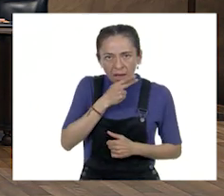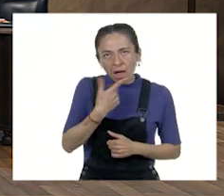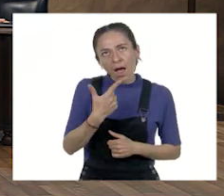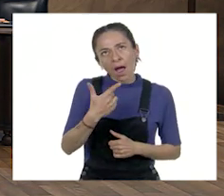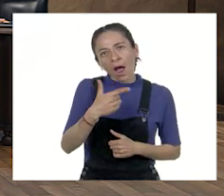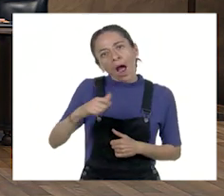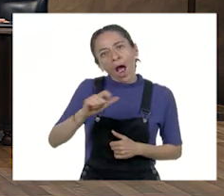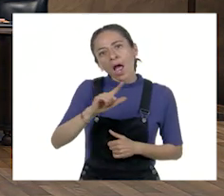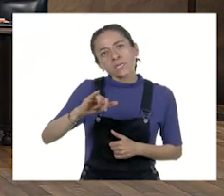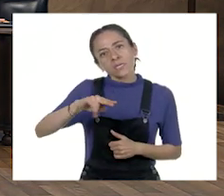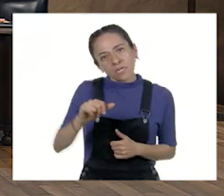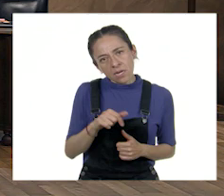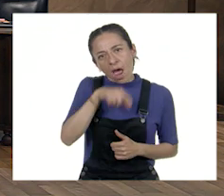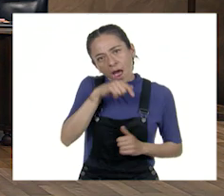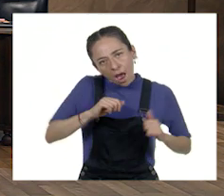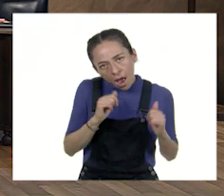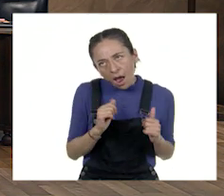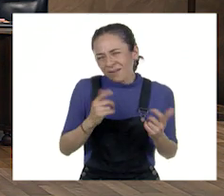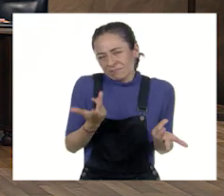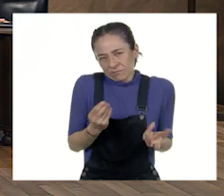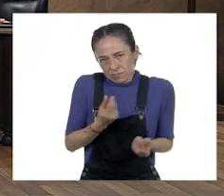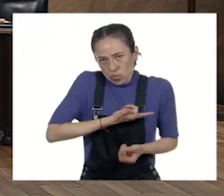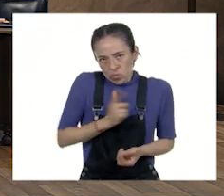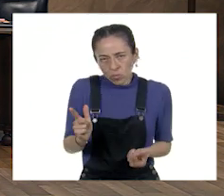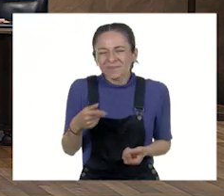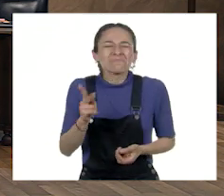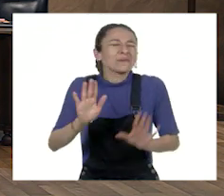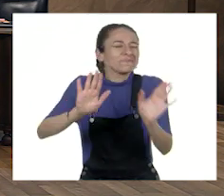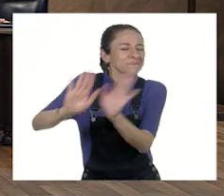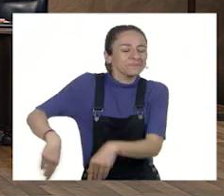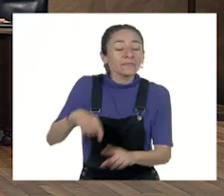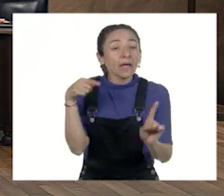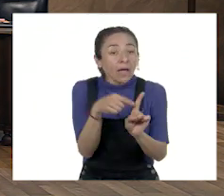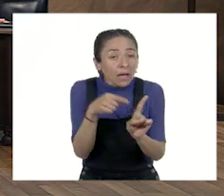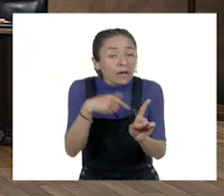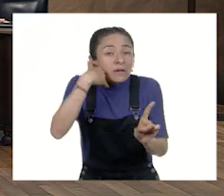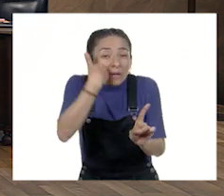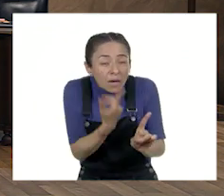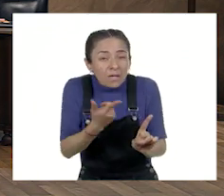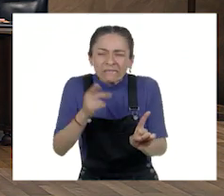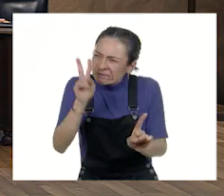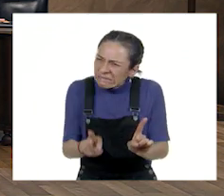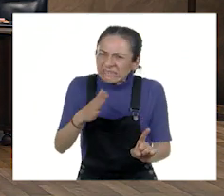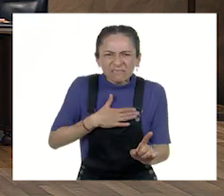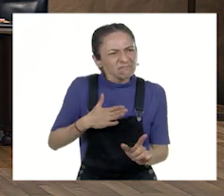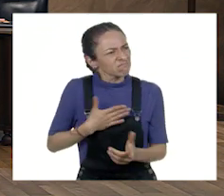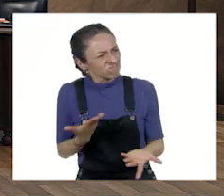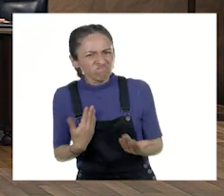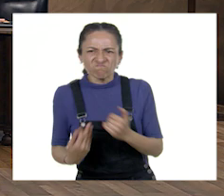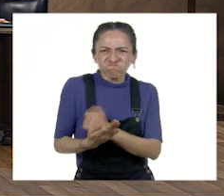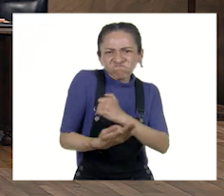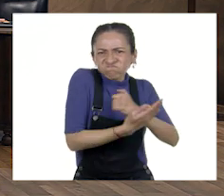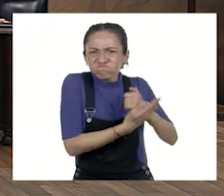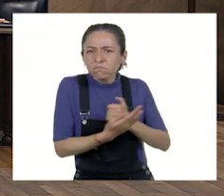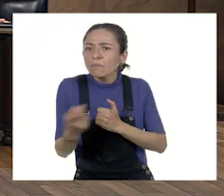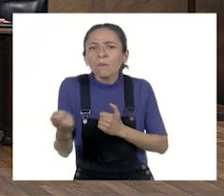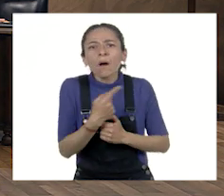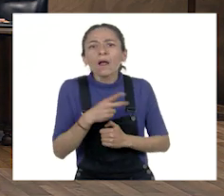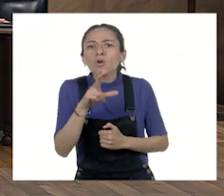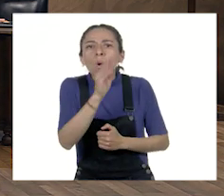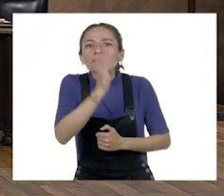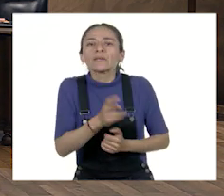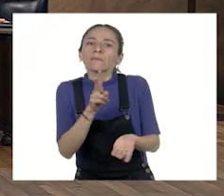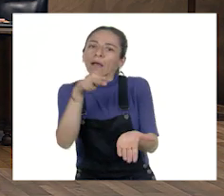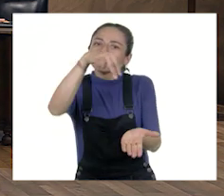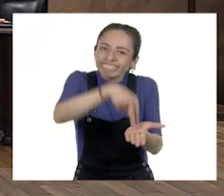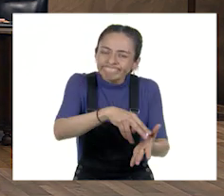La cosa es que Espeleta trató tímidamente de defenderse, pero no le cedieron la palabra. Tendría que aguantar vara